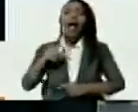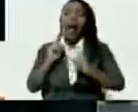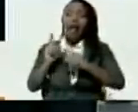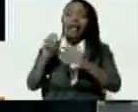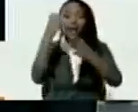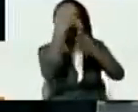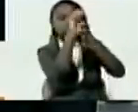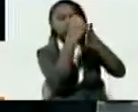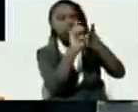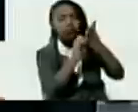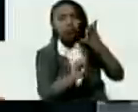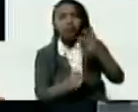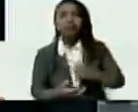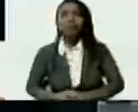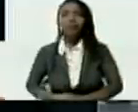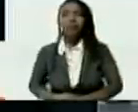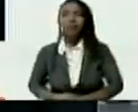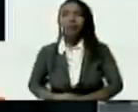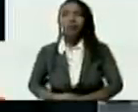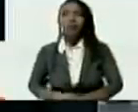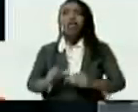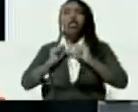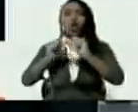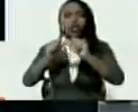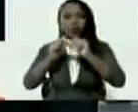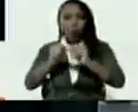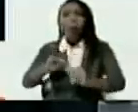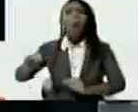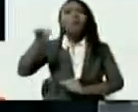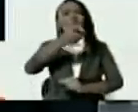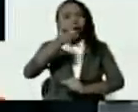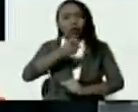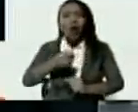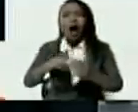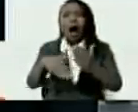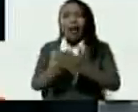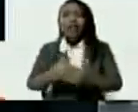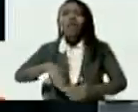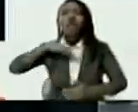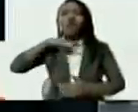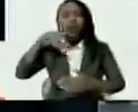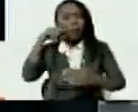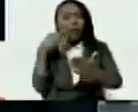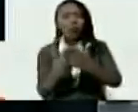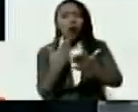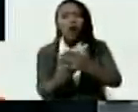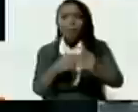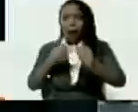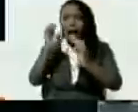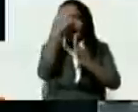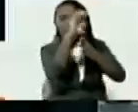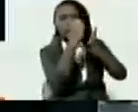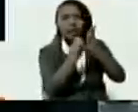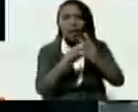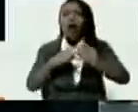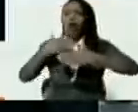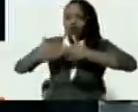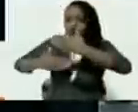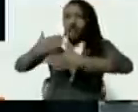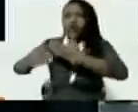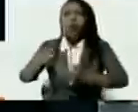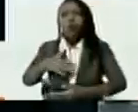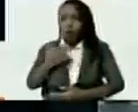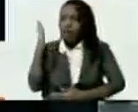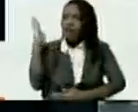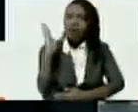etapa y seguimos buscando para tener suficientes pruebas diagnósticas para las etapas sucesivas que pudieran